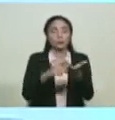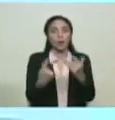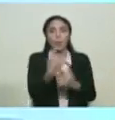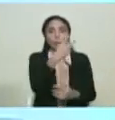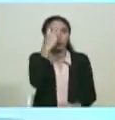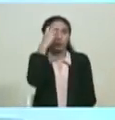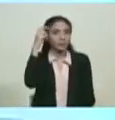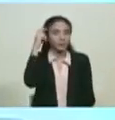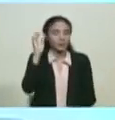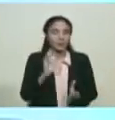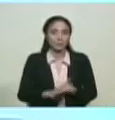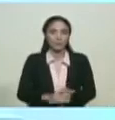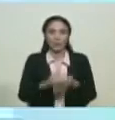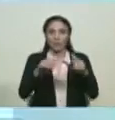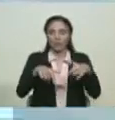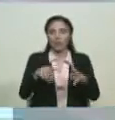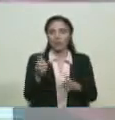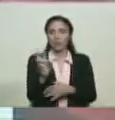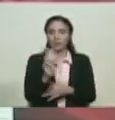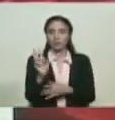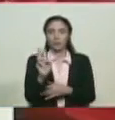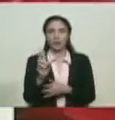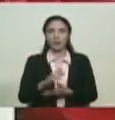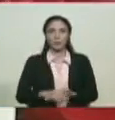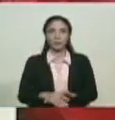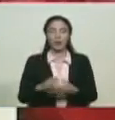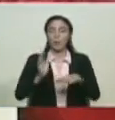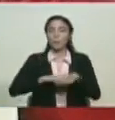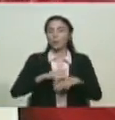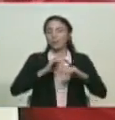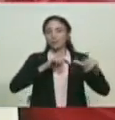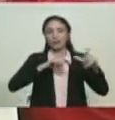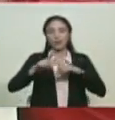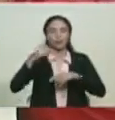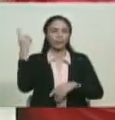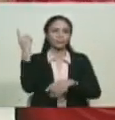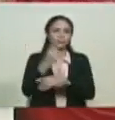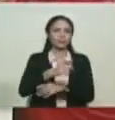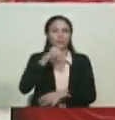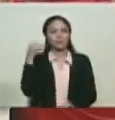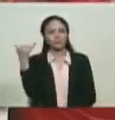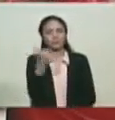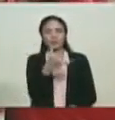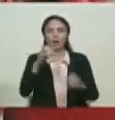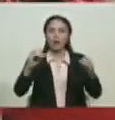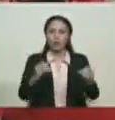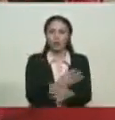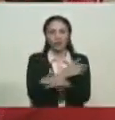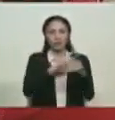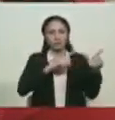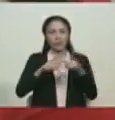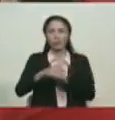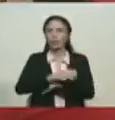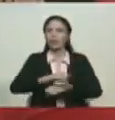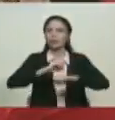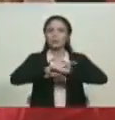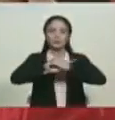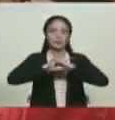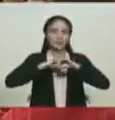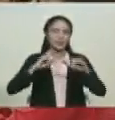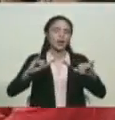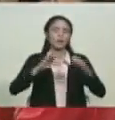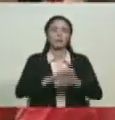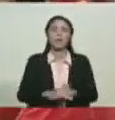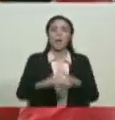venezolano porque nosotros denunciamos a la oea y nos vamos de la oea del